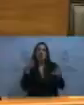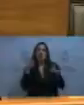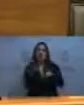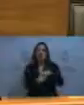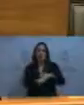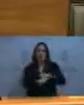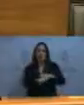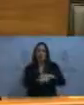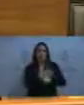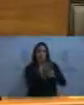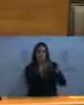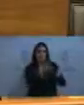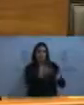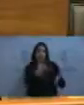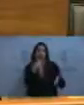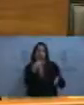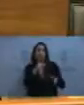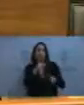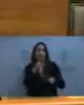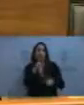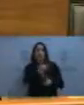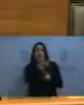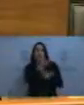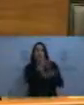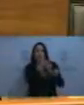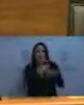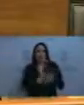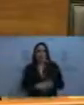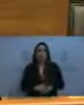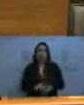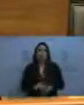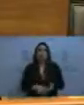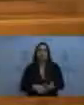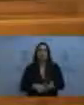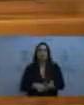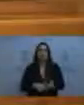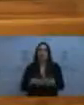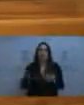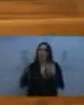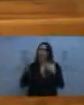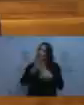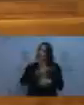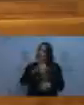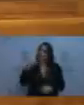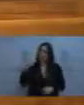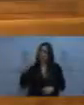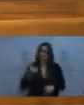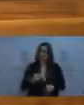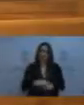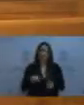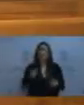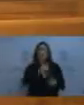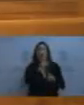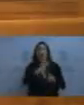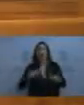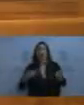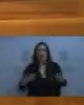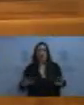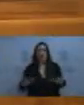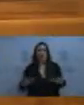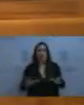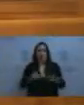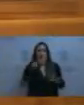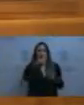su señoría la palabra para formular la pregunta. Muchas gracias, señor presidente. La pregunta es: ¿se está cumpliendo la